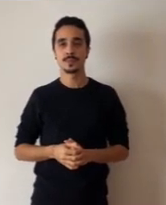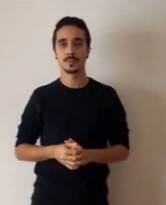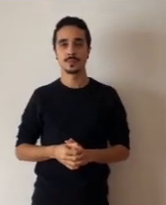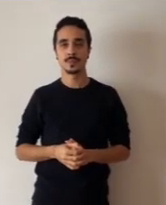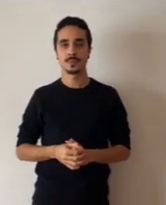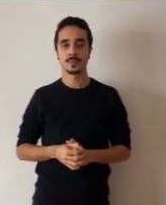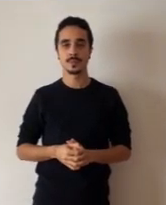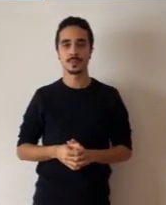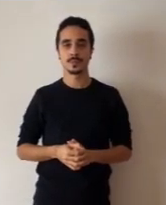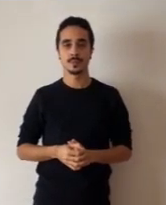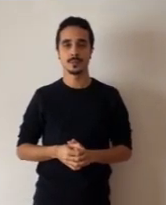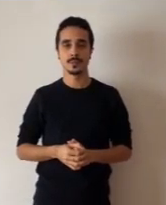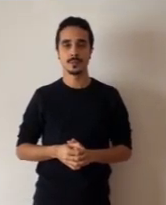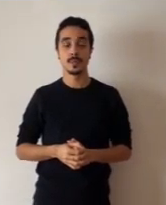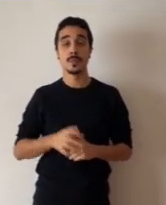Utilizando